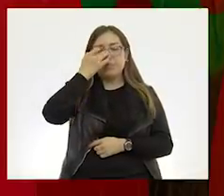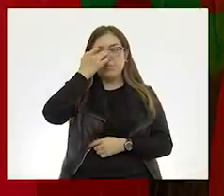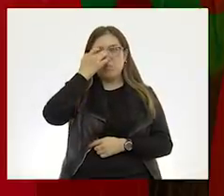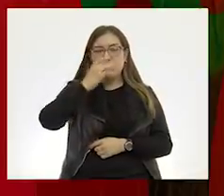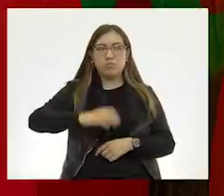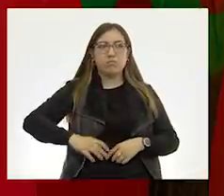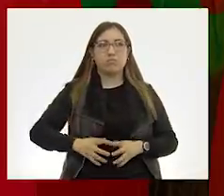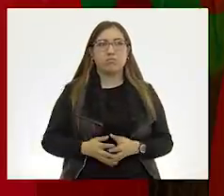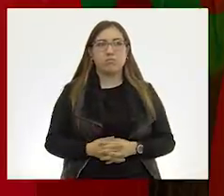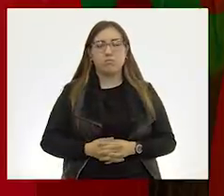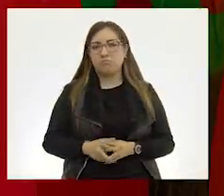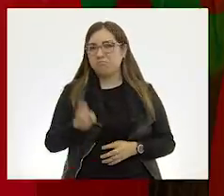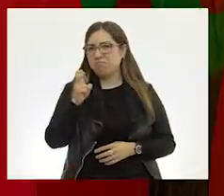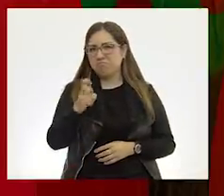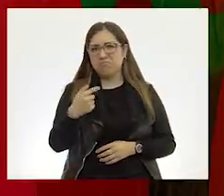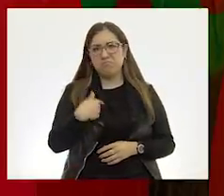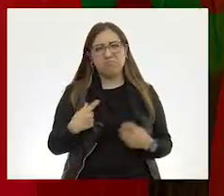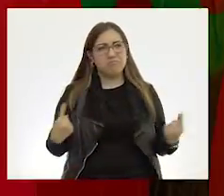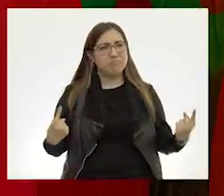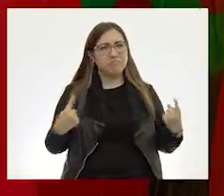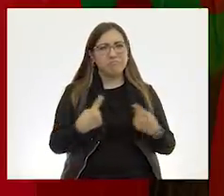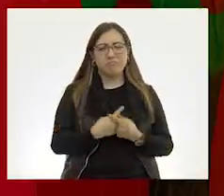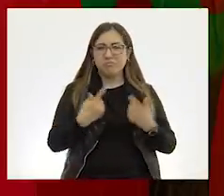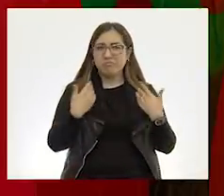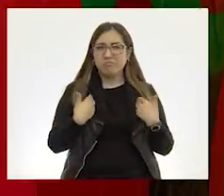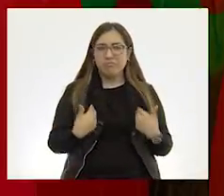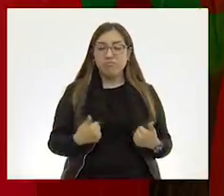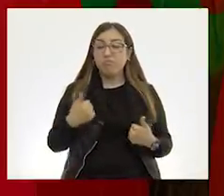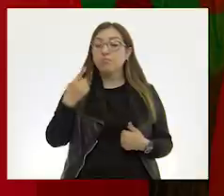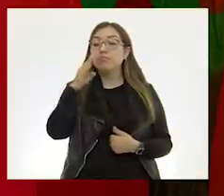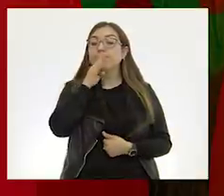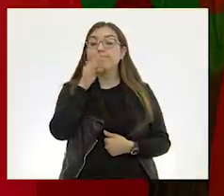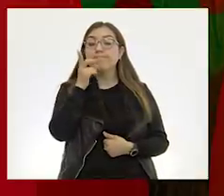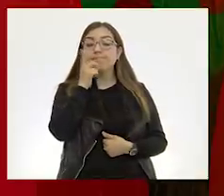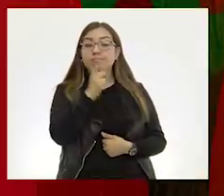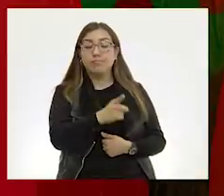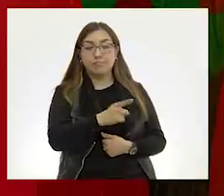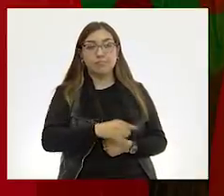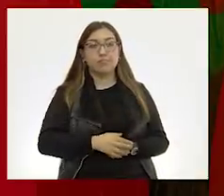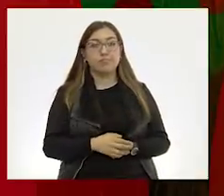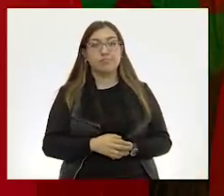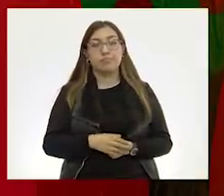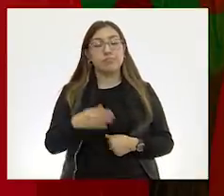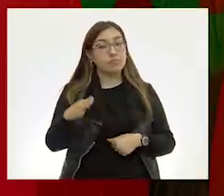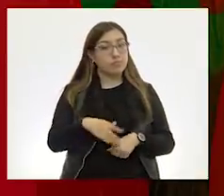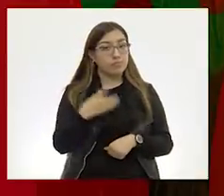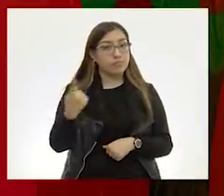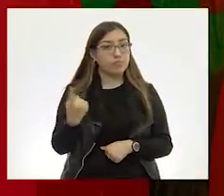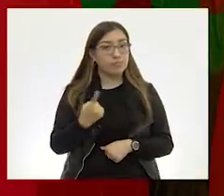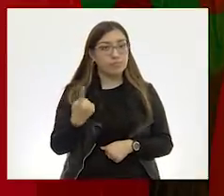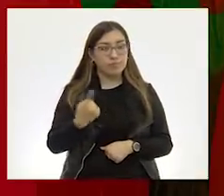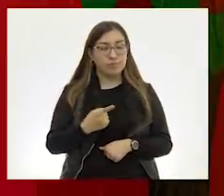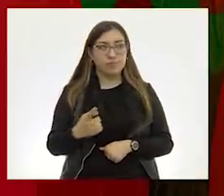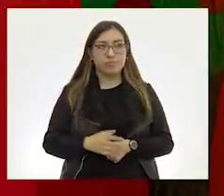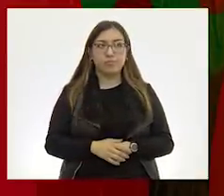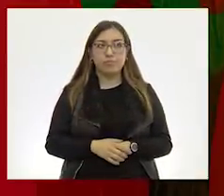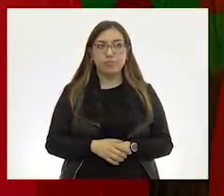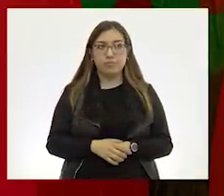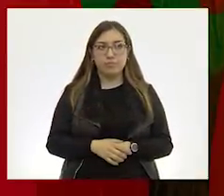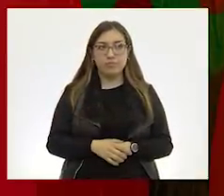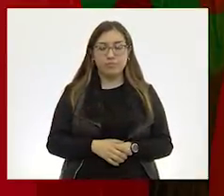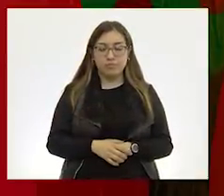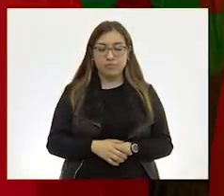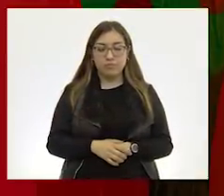Eso ya no lo entendí. Ella me dijo que era porque cada vez sé más cosas